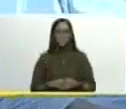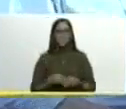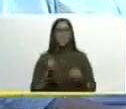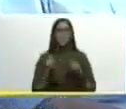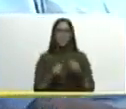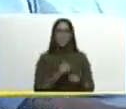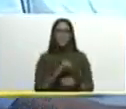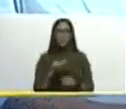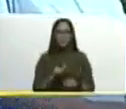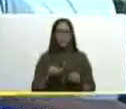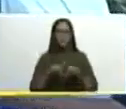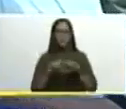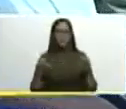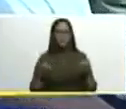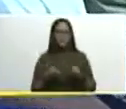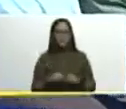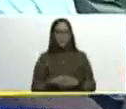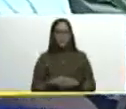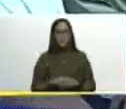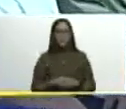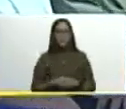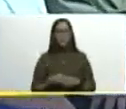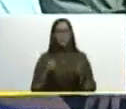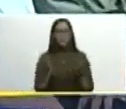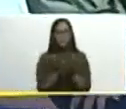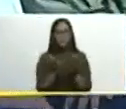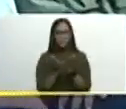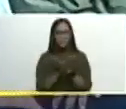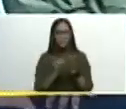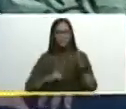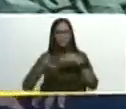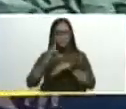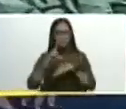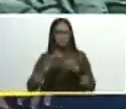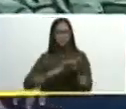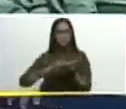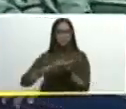educación. Escuelas y liceos recuperados al 100%.